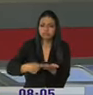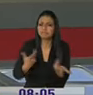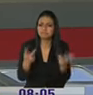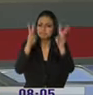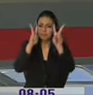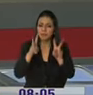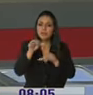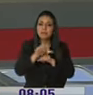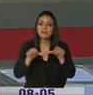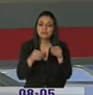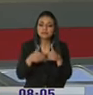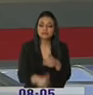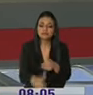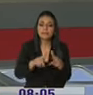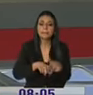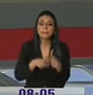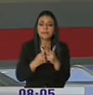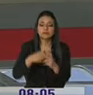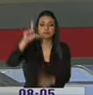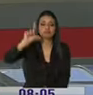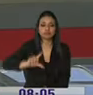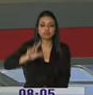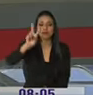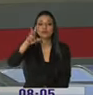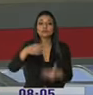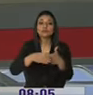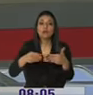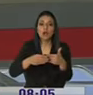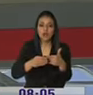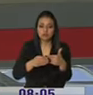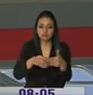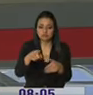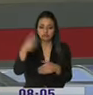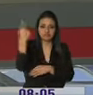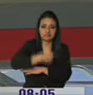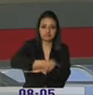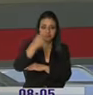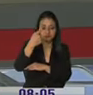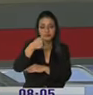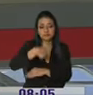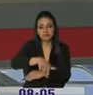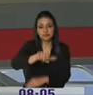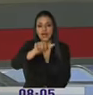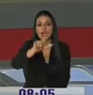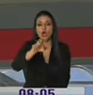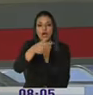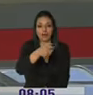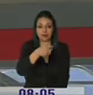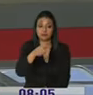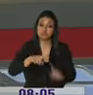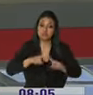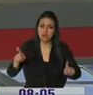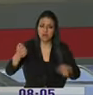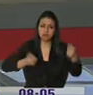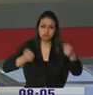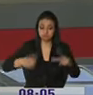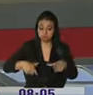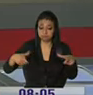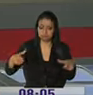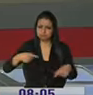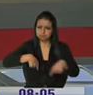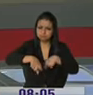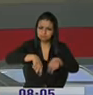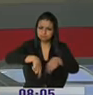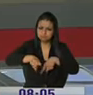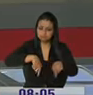que viabilice la rebaja de $2 a $1 en el peaje de Aloa. Por su parte, los transportistas de carga pesada y